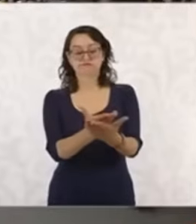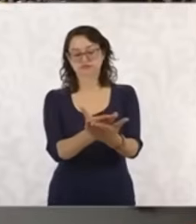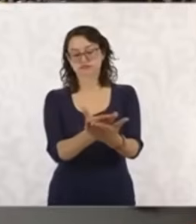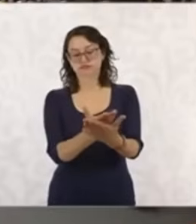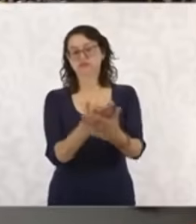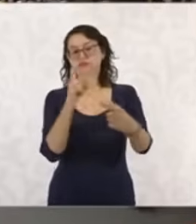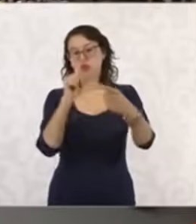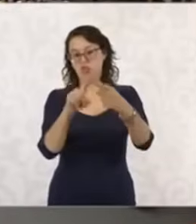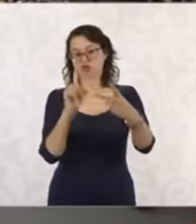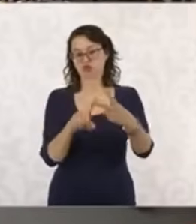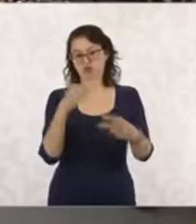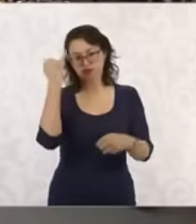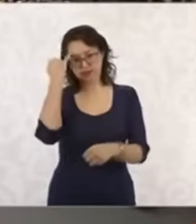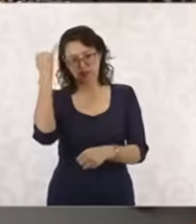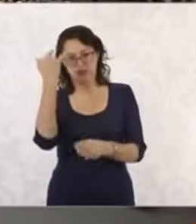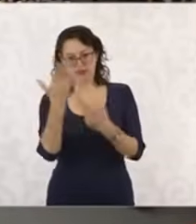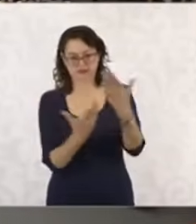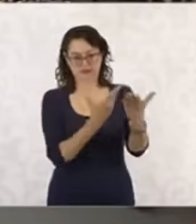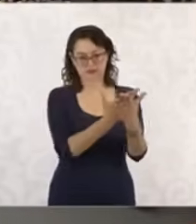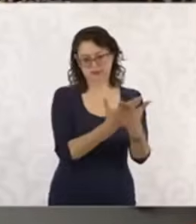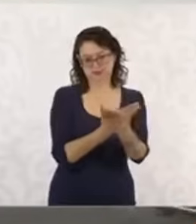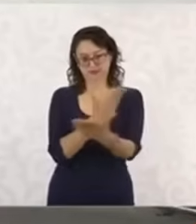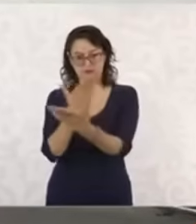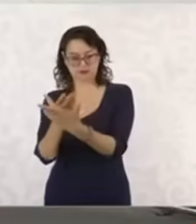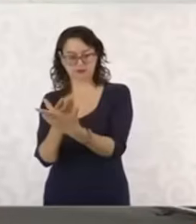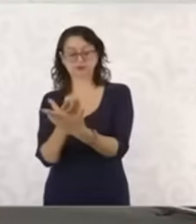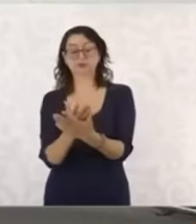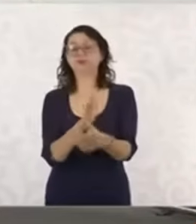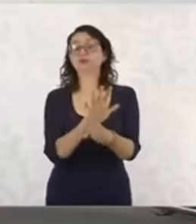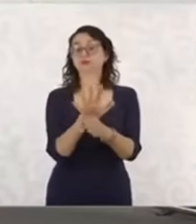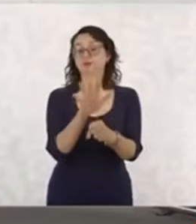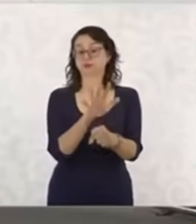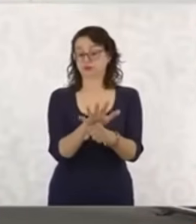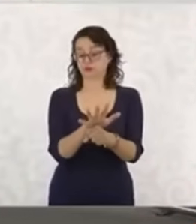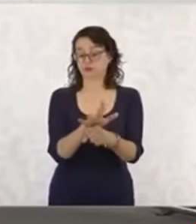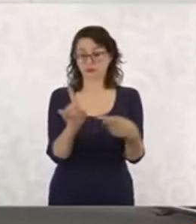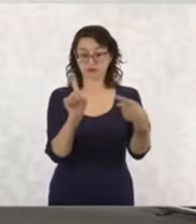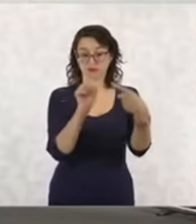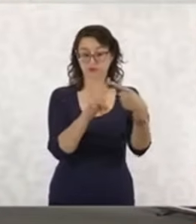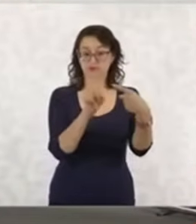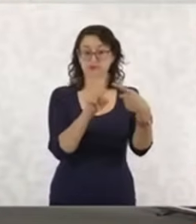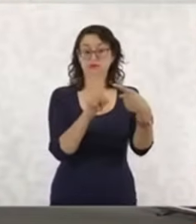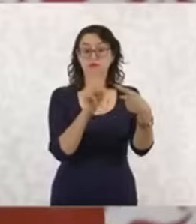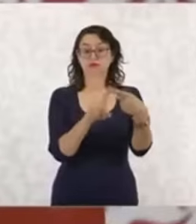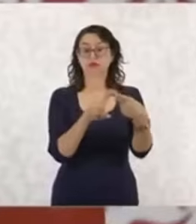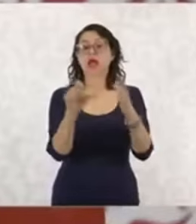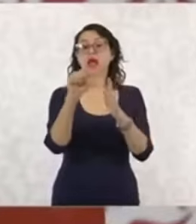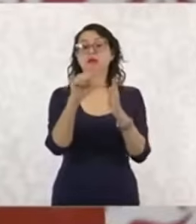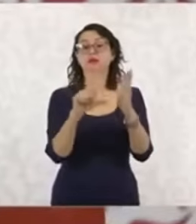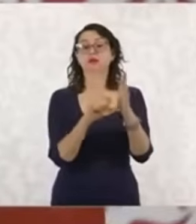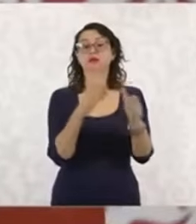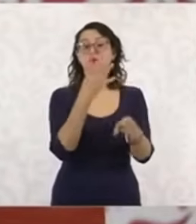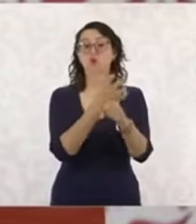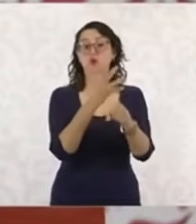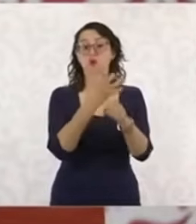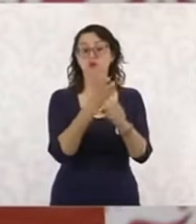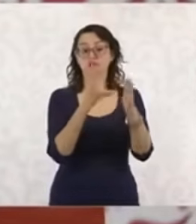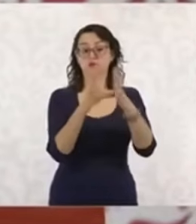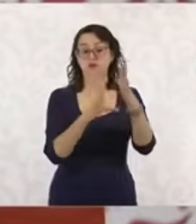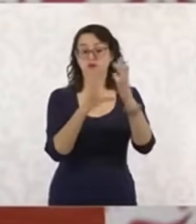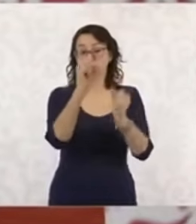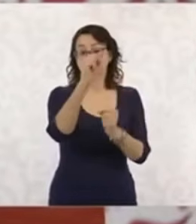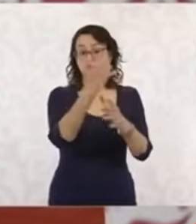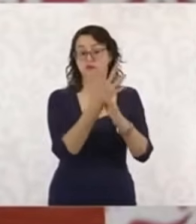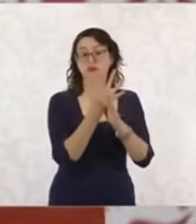dos iniciativas de reforma, una tiene que ver con el artículo 4 constitucional, que es garantizar